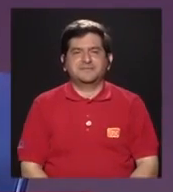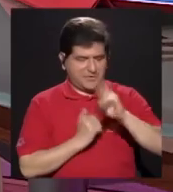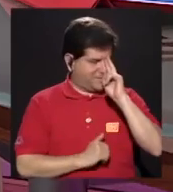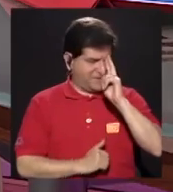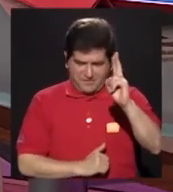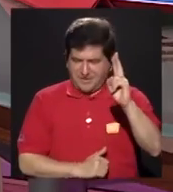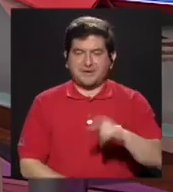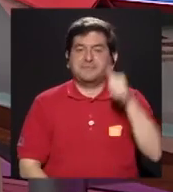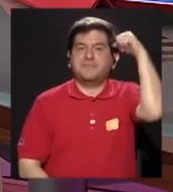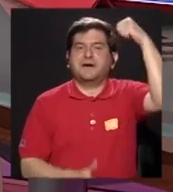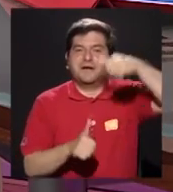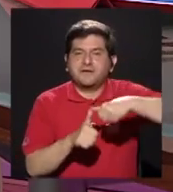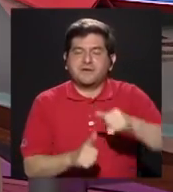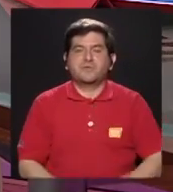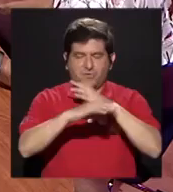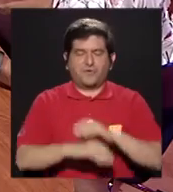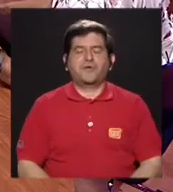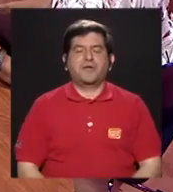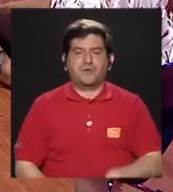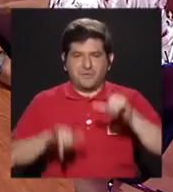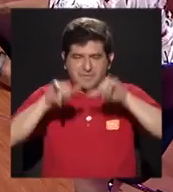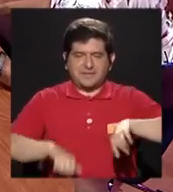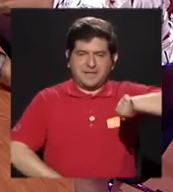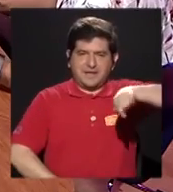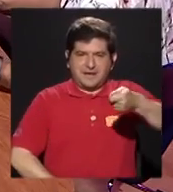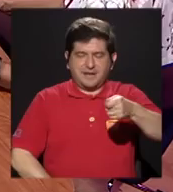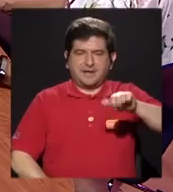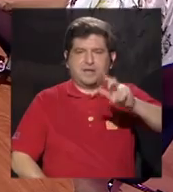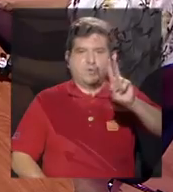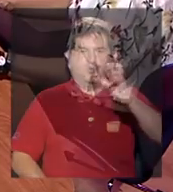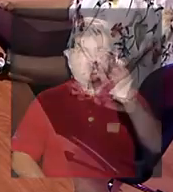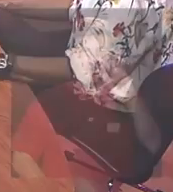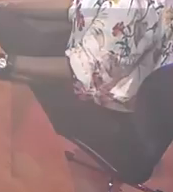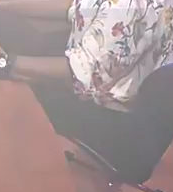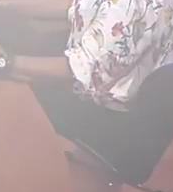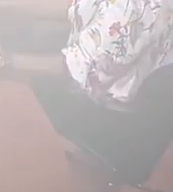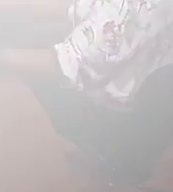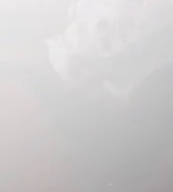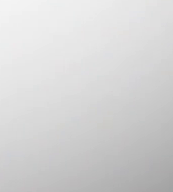gracias a ustedes y que ese con canal ocr tb con sentido